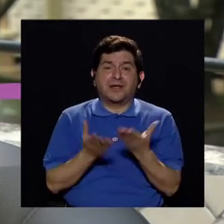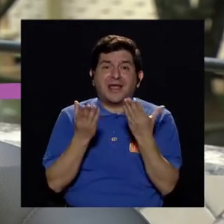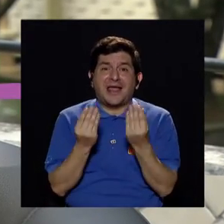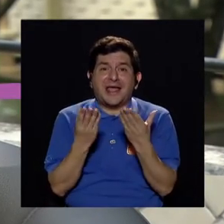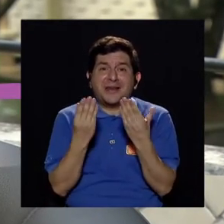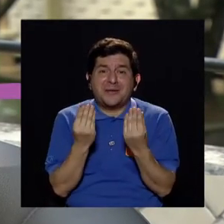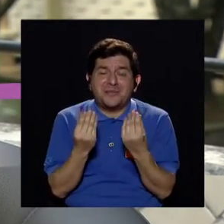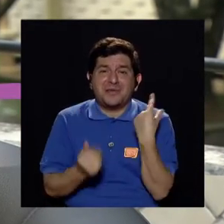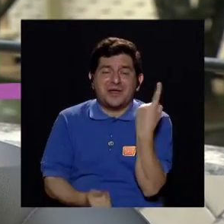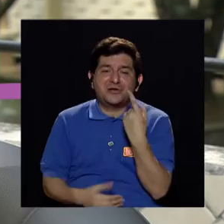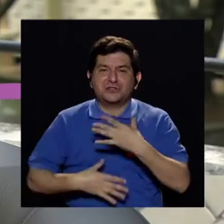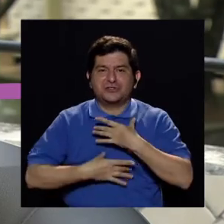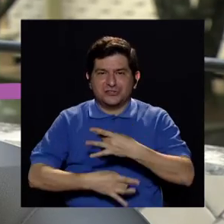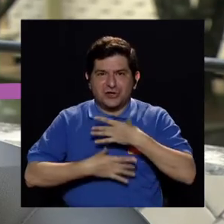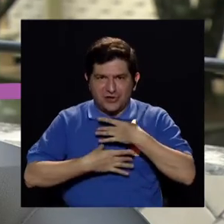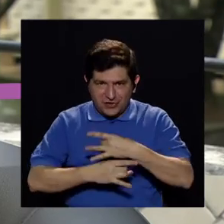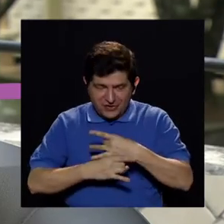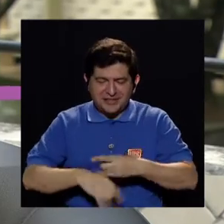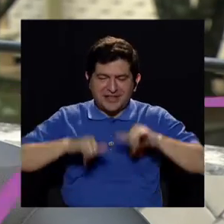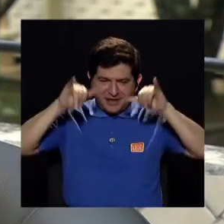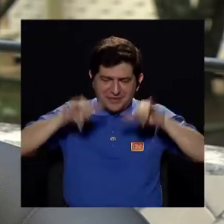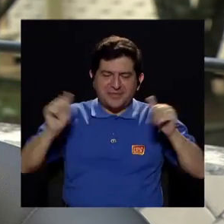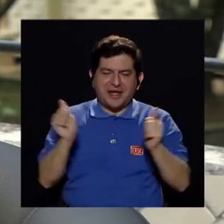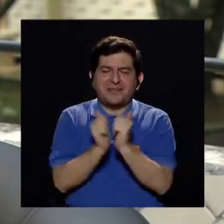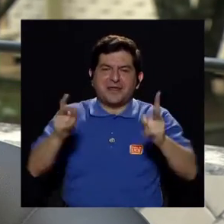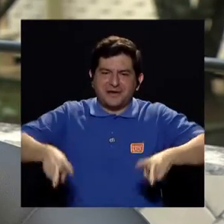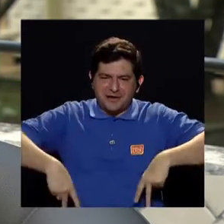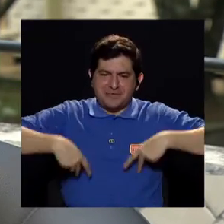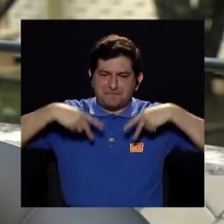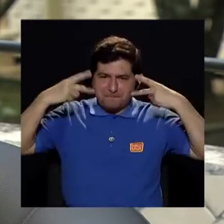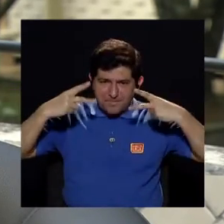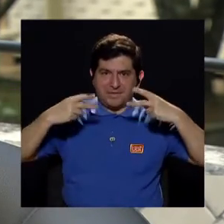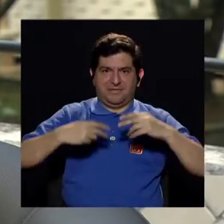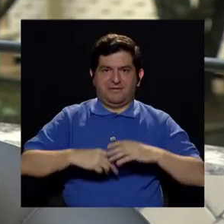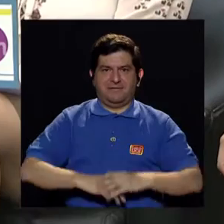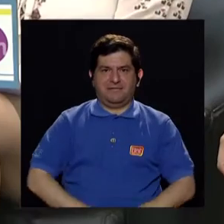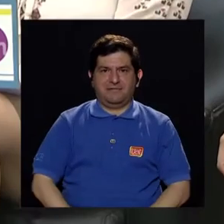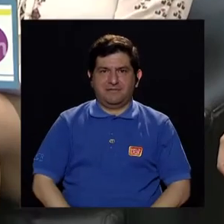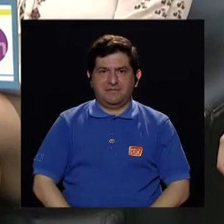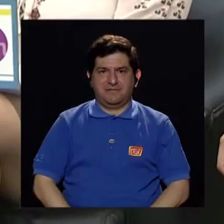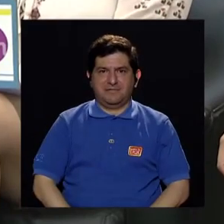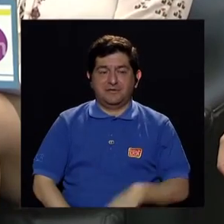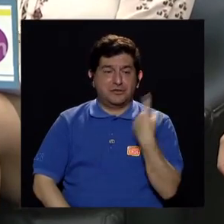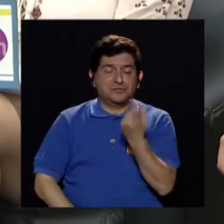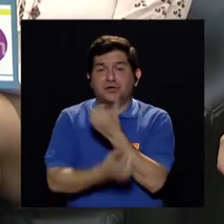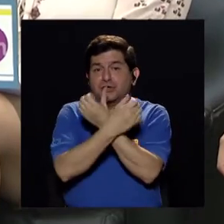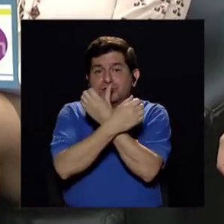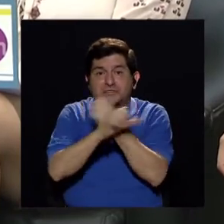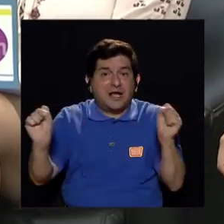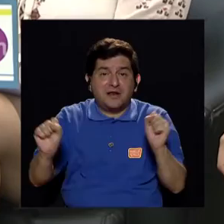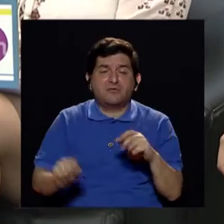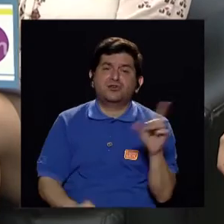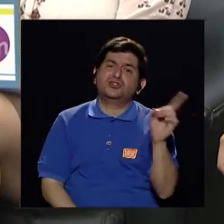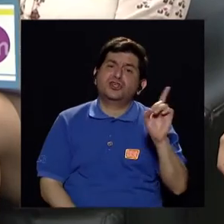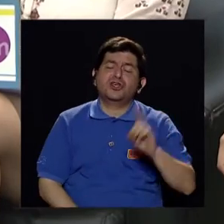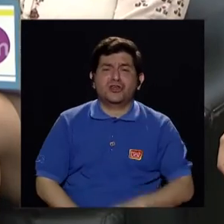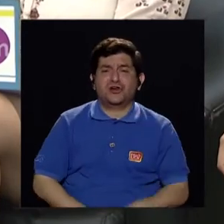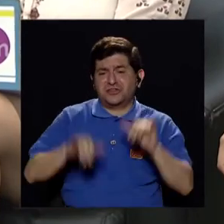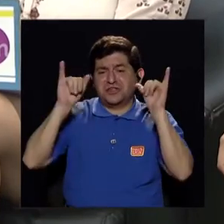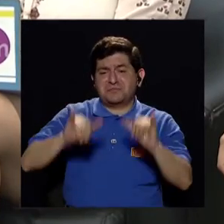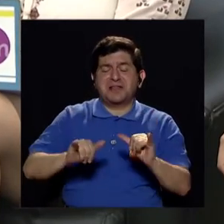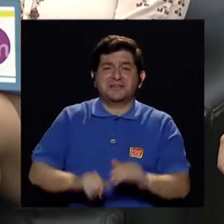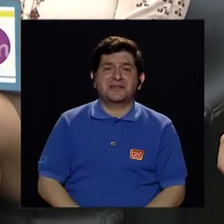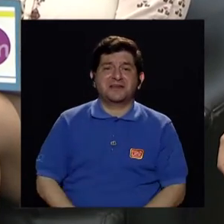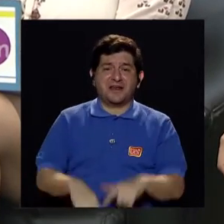lo único que le interesa es que nos mantengamos vivos, que nos mantengamos sanos y salvos. ¿Y en dónde nos mantenemos más